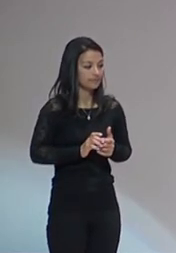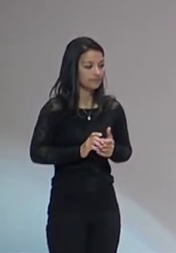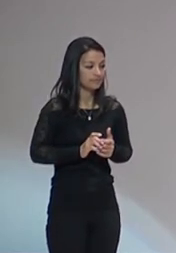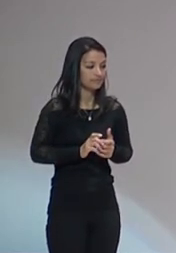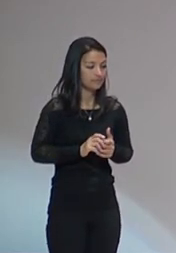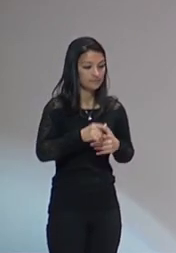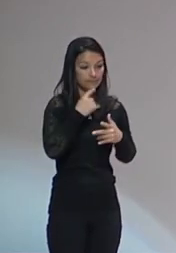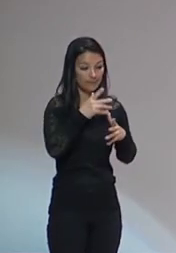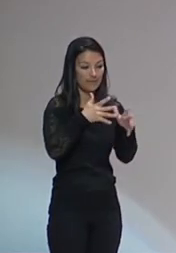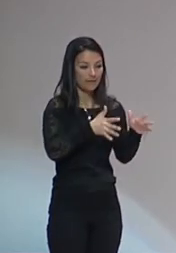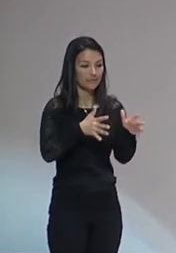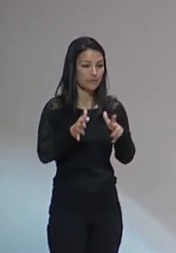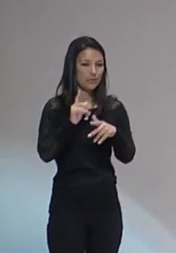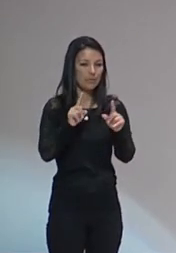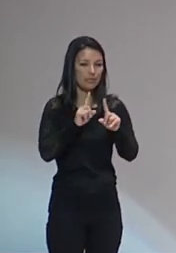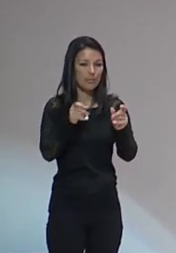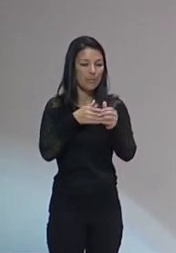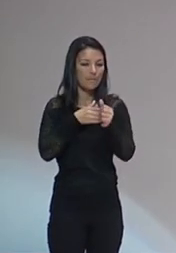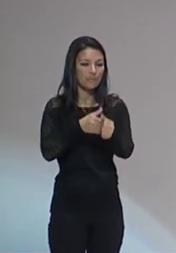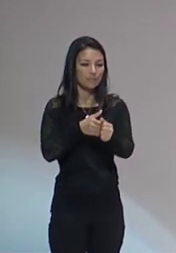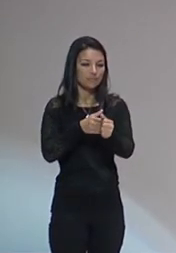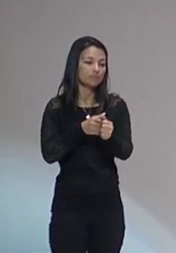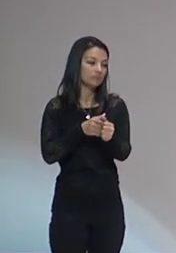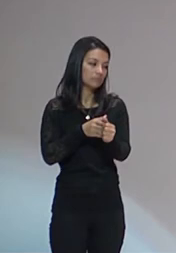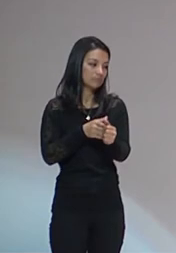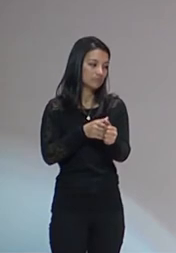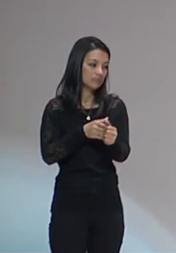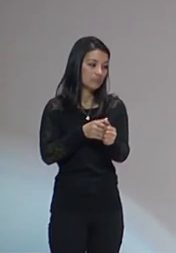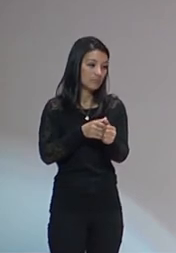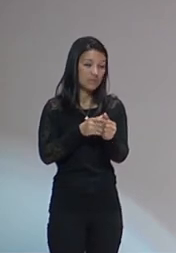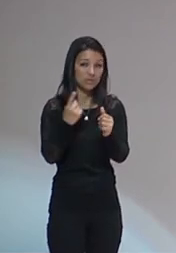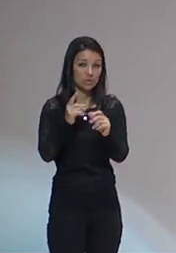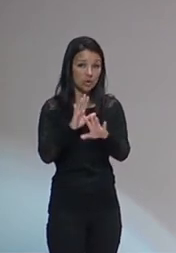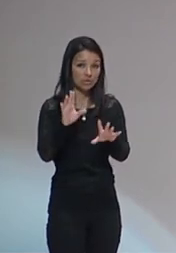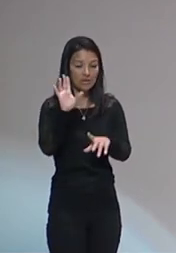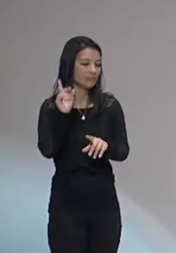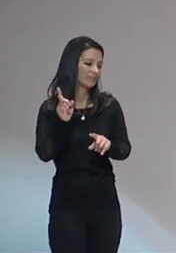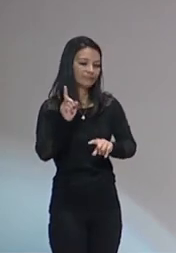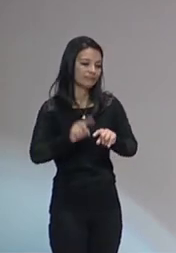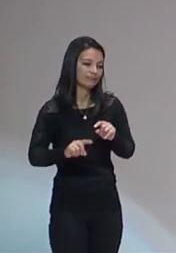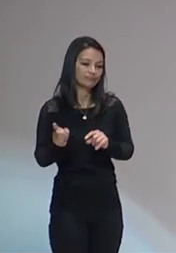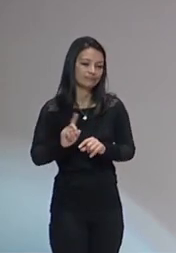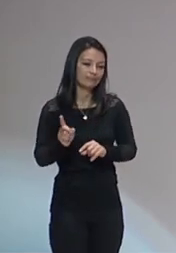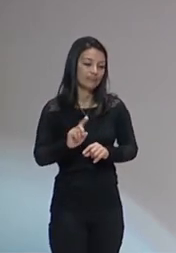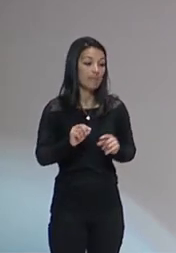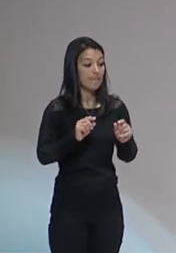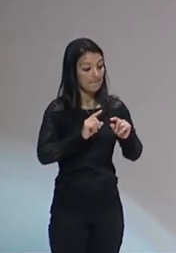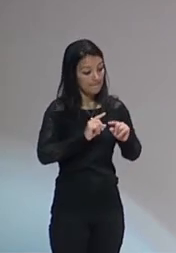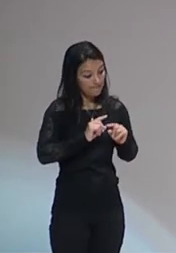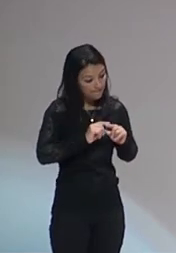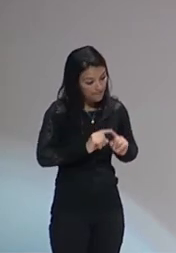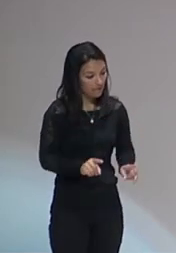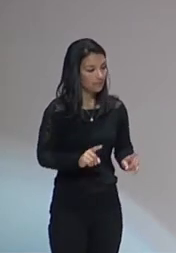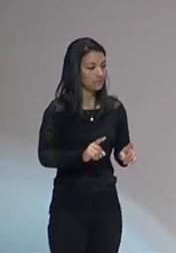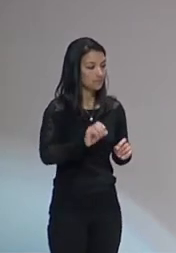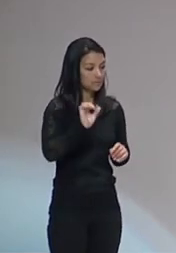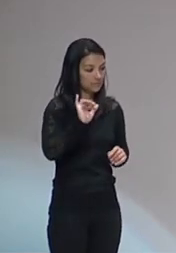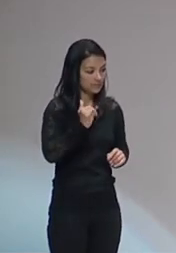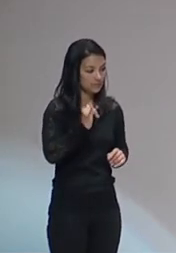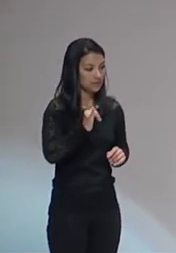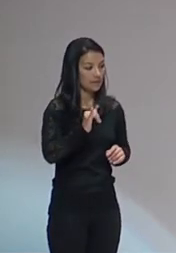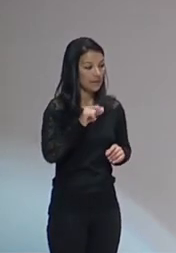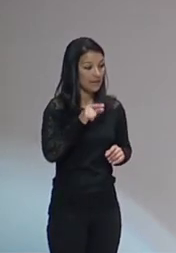enseñar metodologías no se puede, pero sí crear